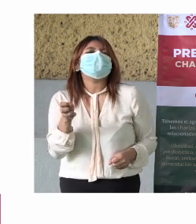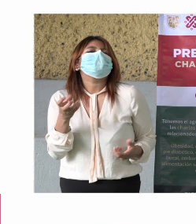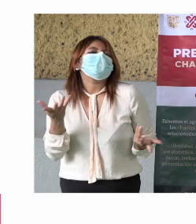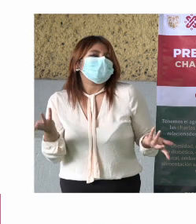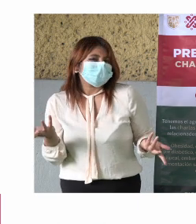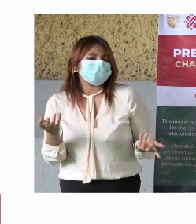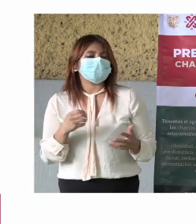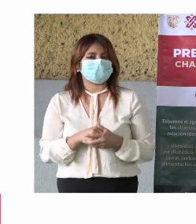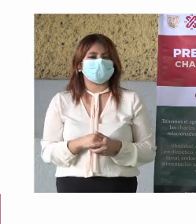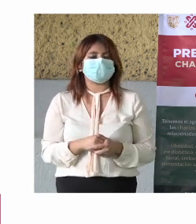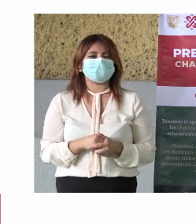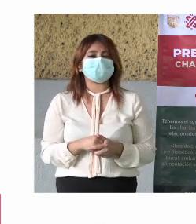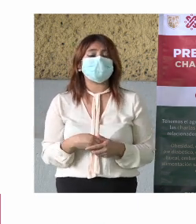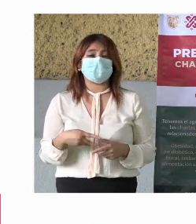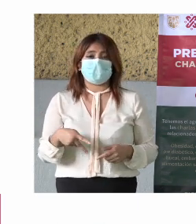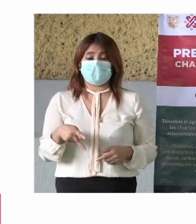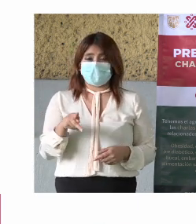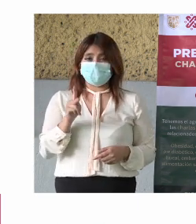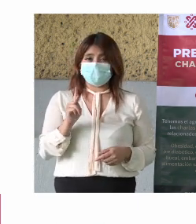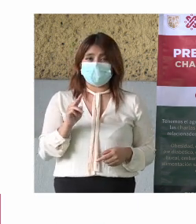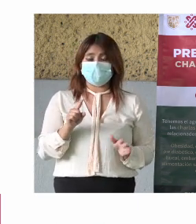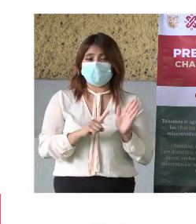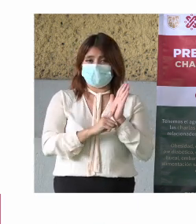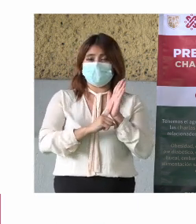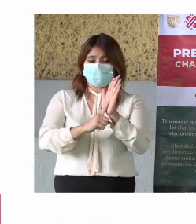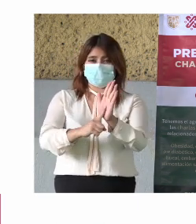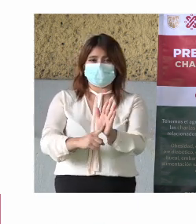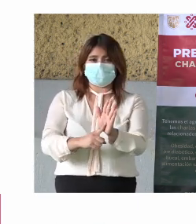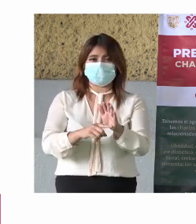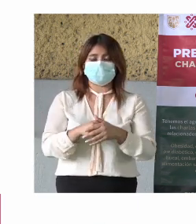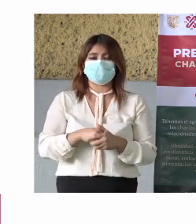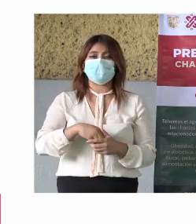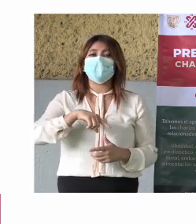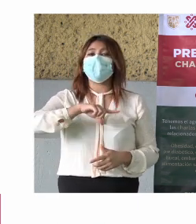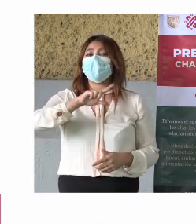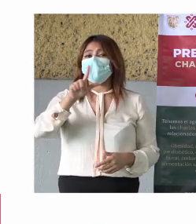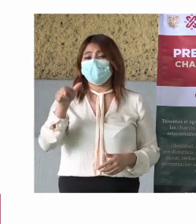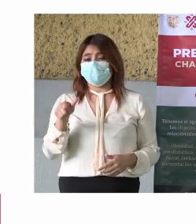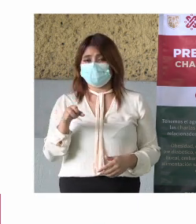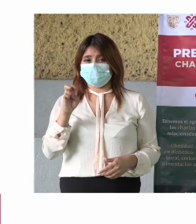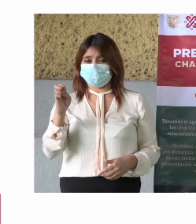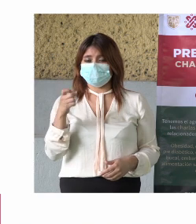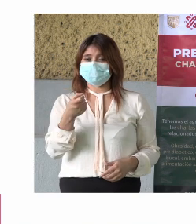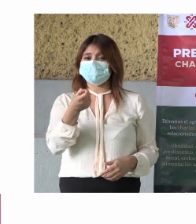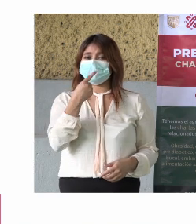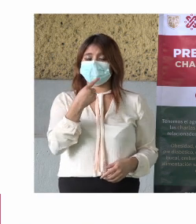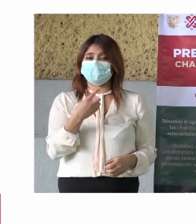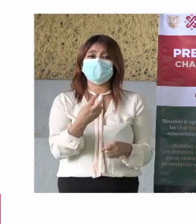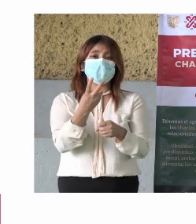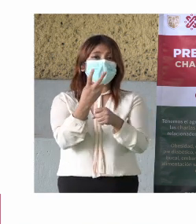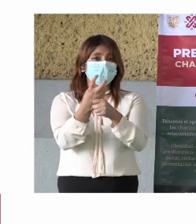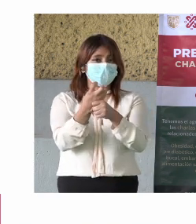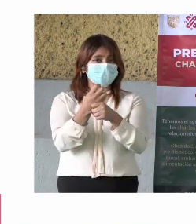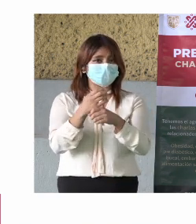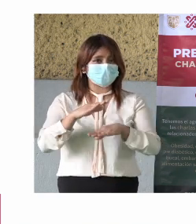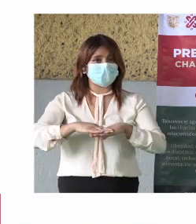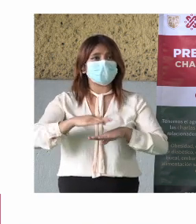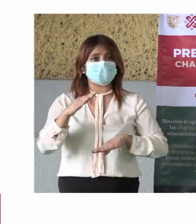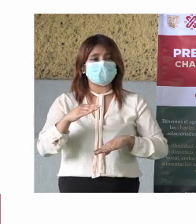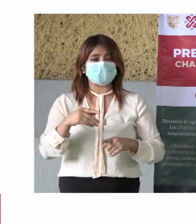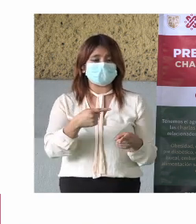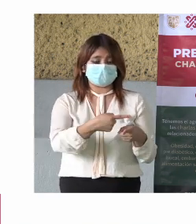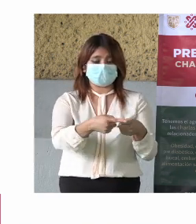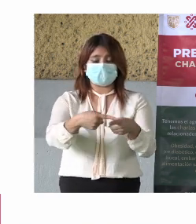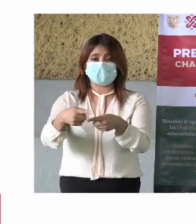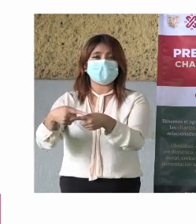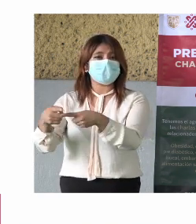estas iniciales, pero el punto de esta diapositiva es que después de la metformina agregamos un segundo medicamento, que tenemos opciones, pero